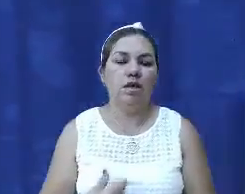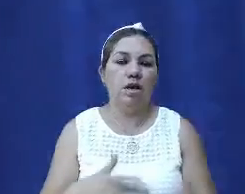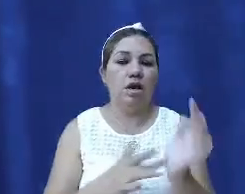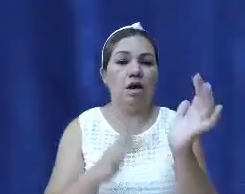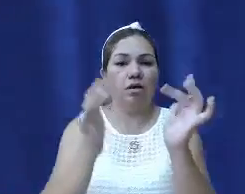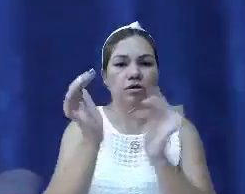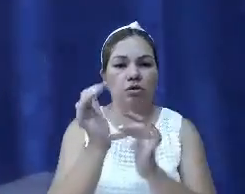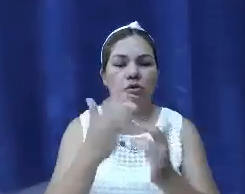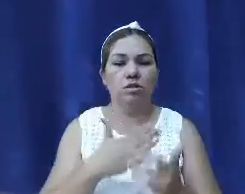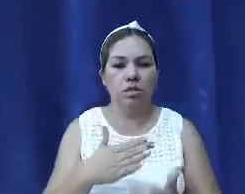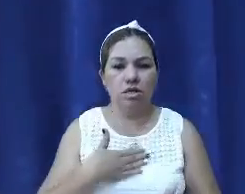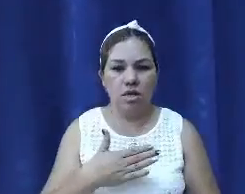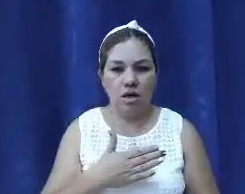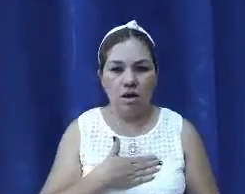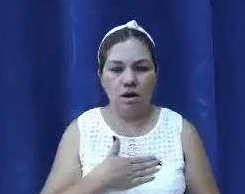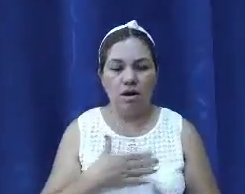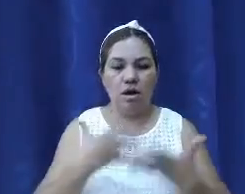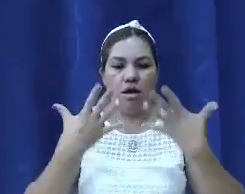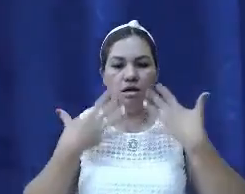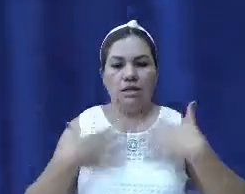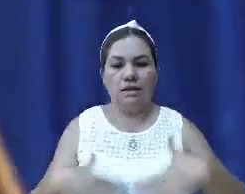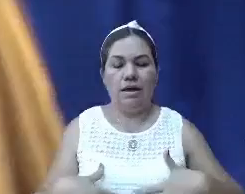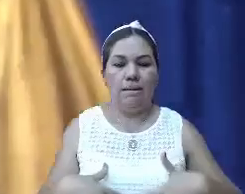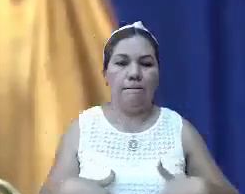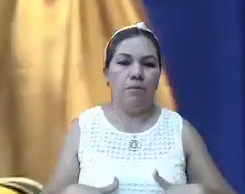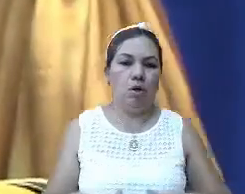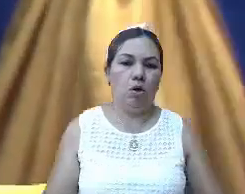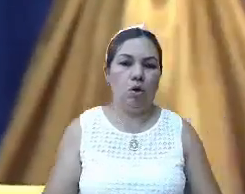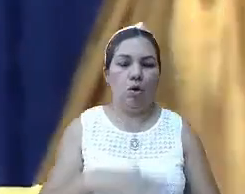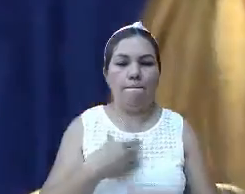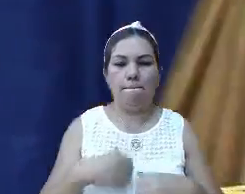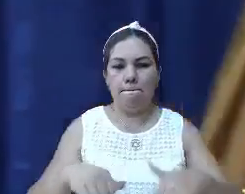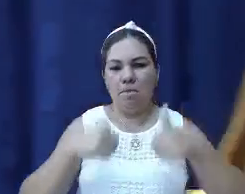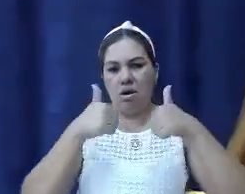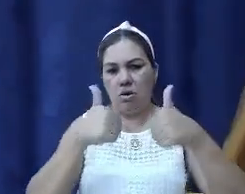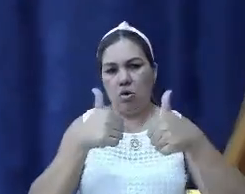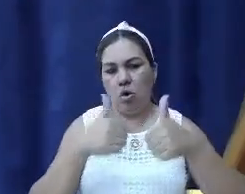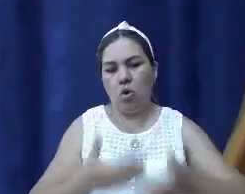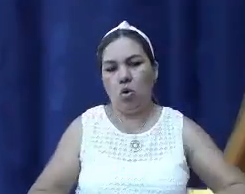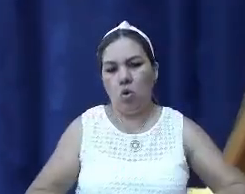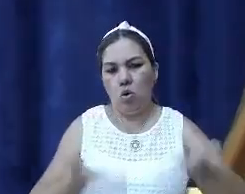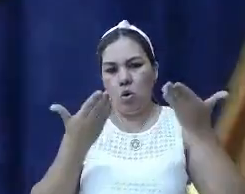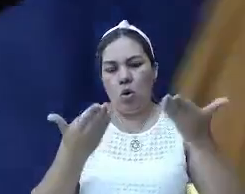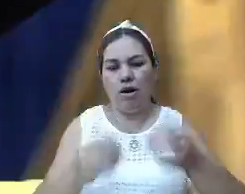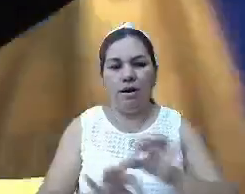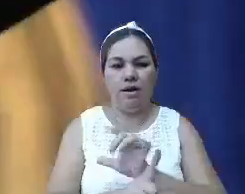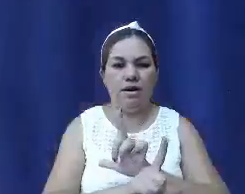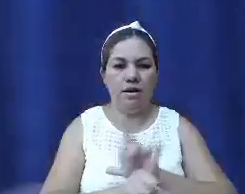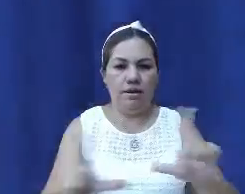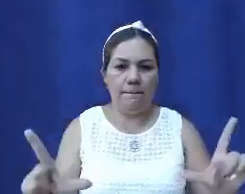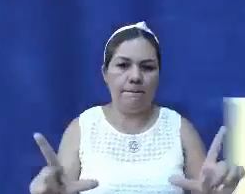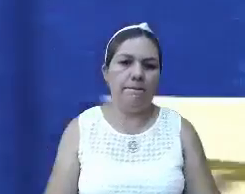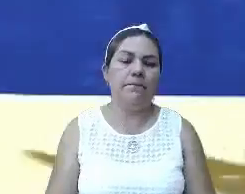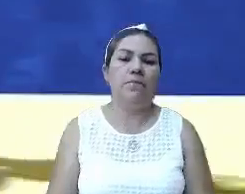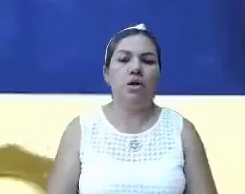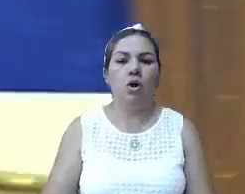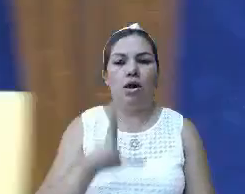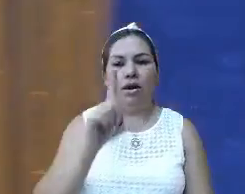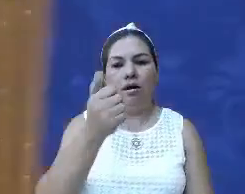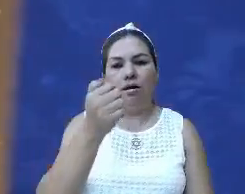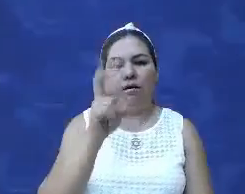quiere que este templo, diga conmigo, esté de lo mejor, apartado, lavado, santificado para